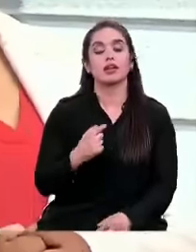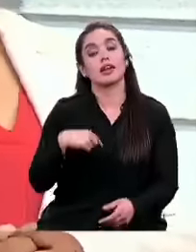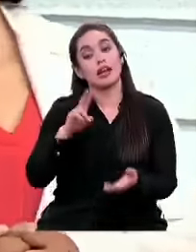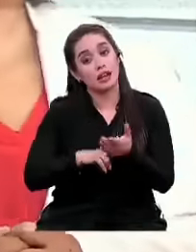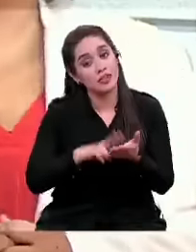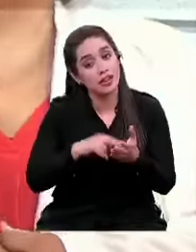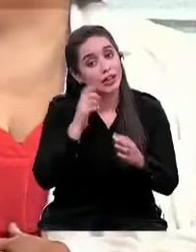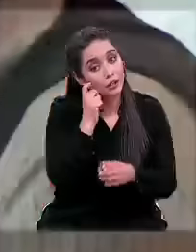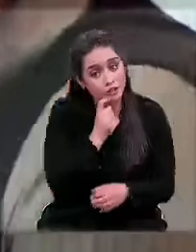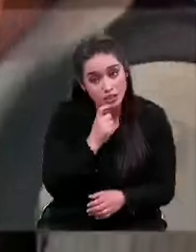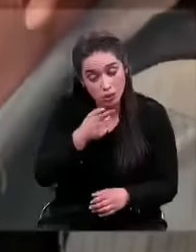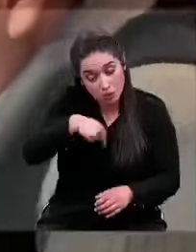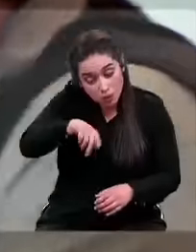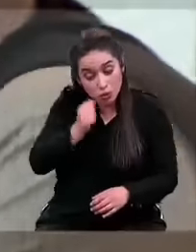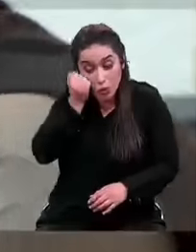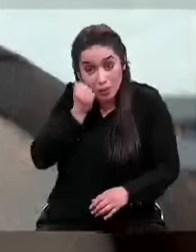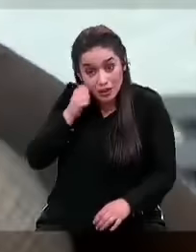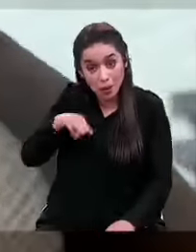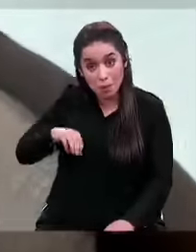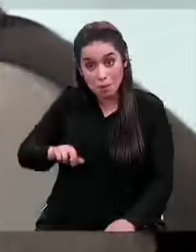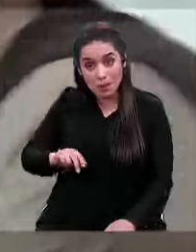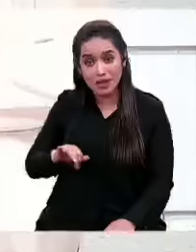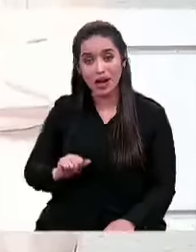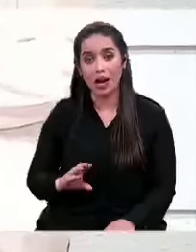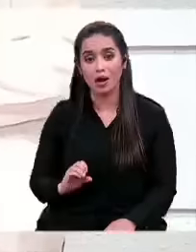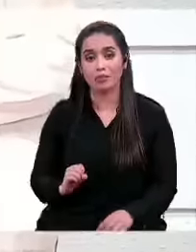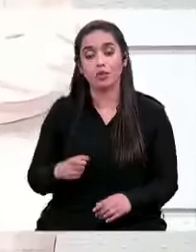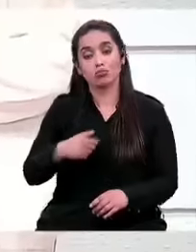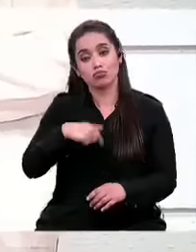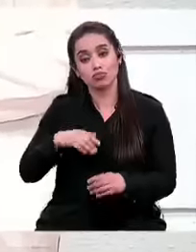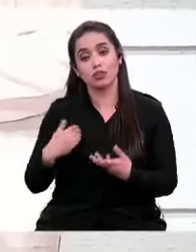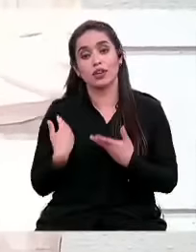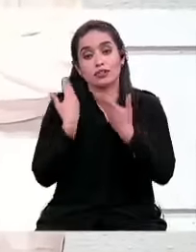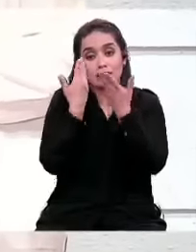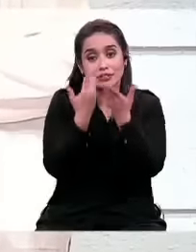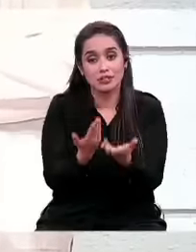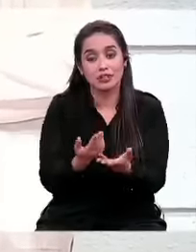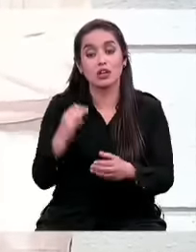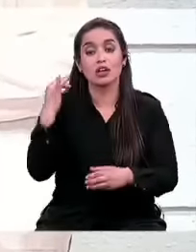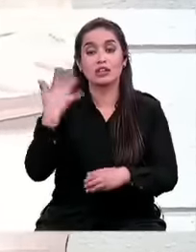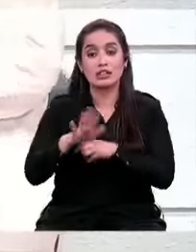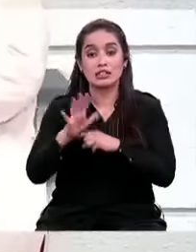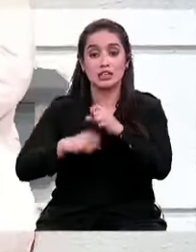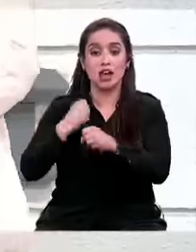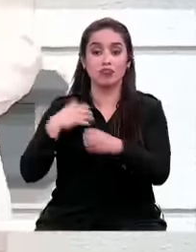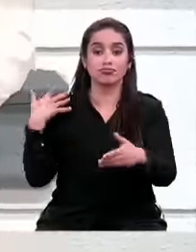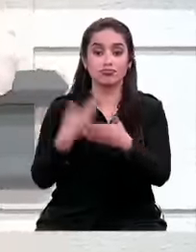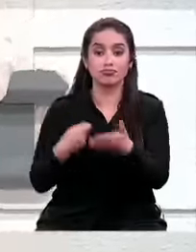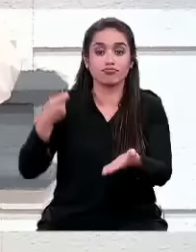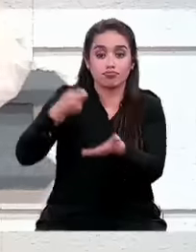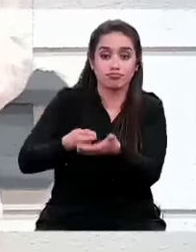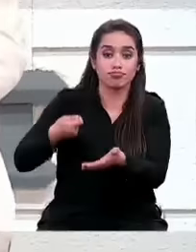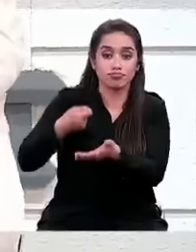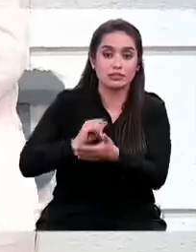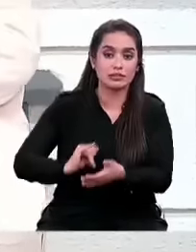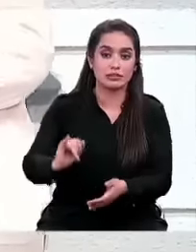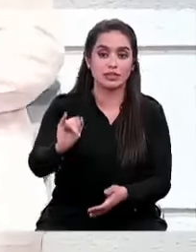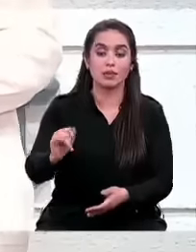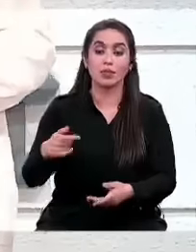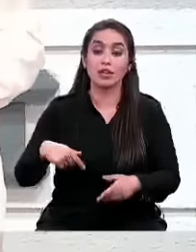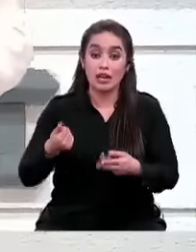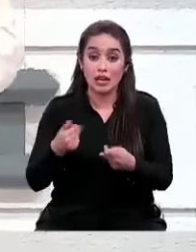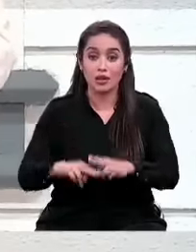nosotros, como Plásticos Marambio, estar haciendo entrega, como siempre, durante estos 15 años, de nuestra donación. ¿Cuánto el monto? Y el aporte de